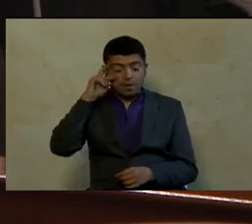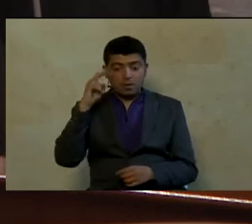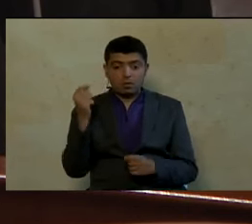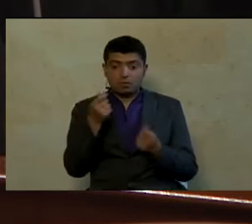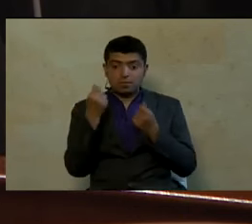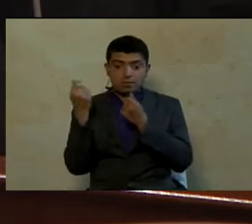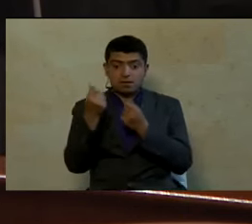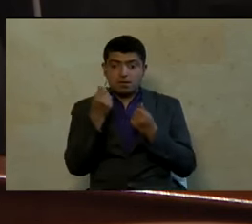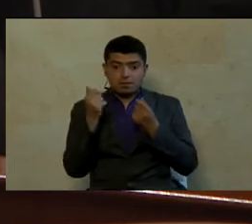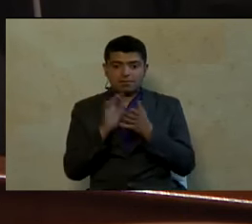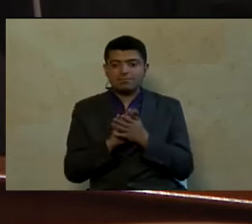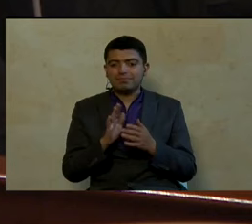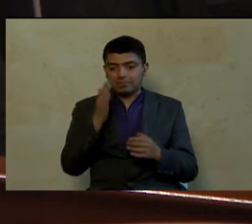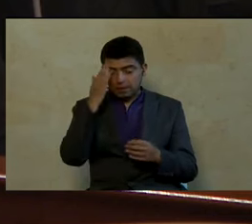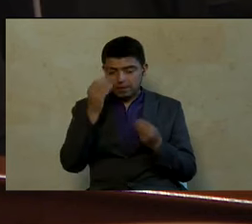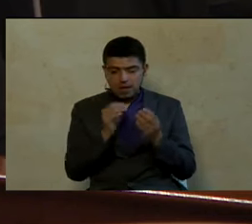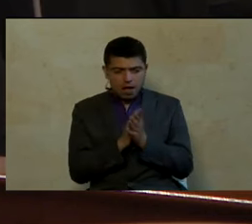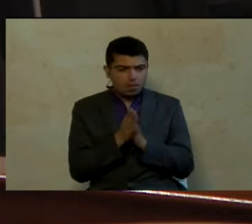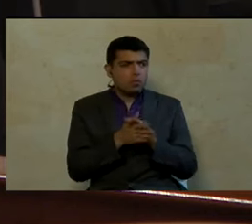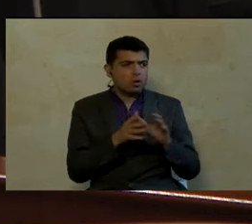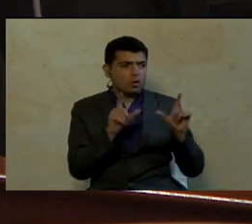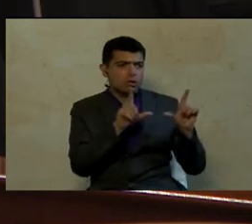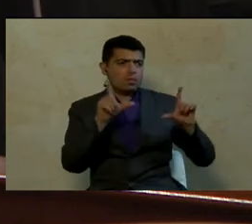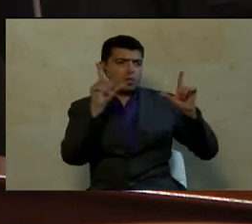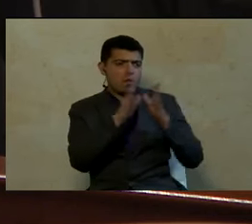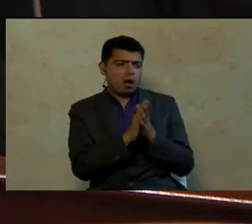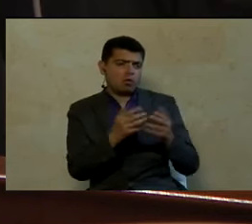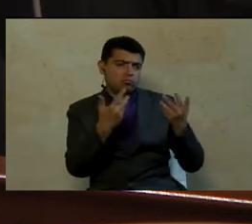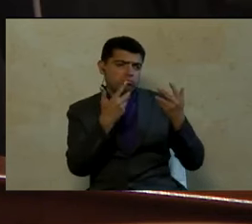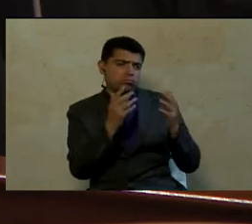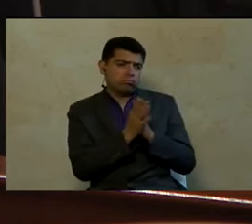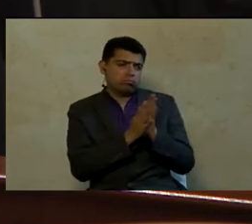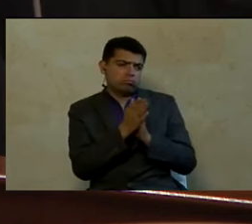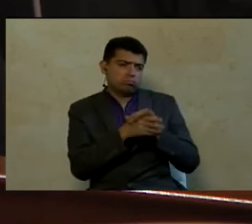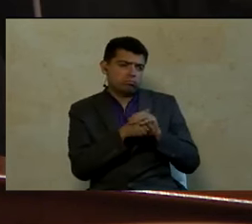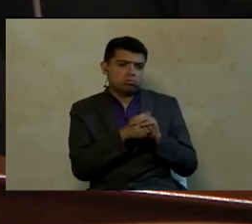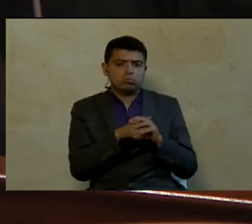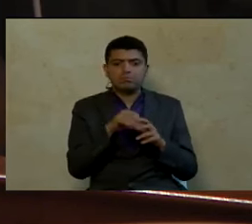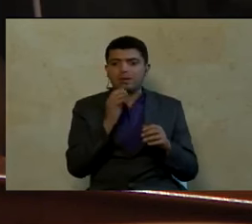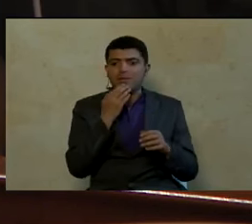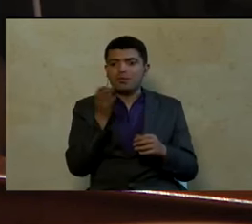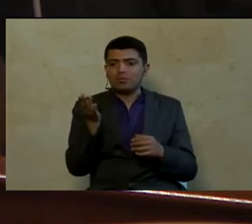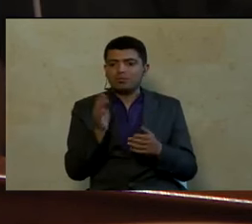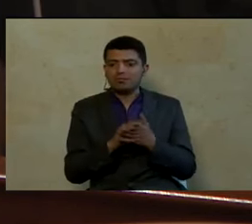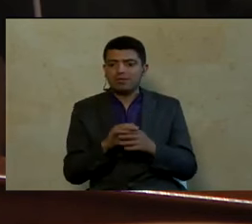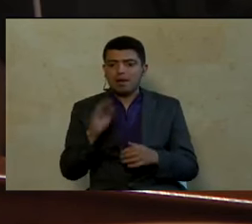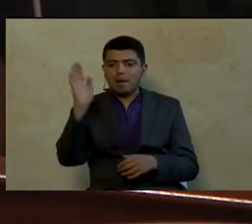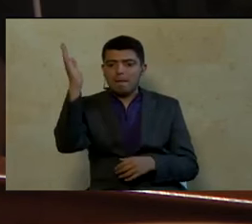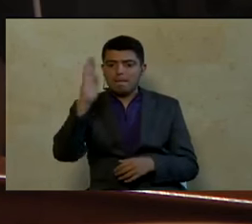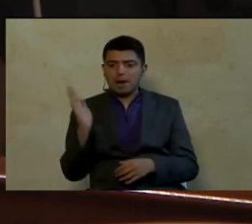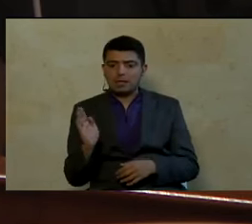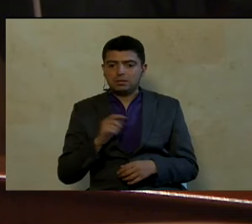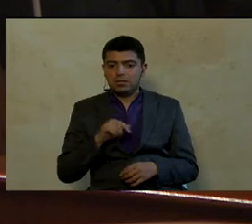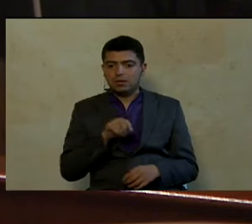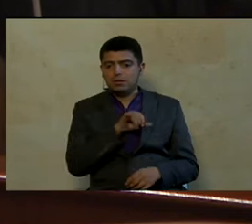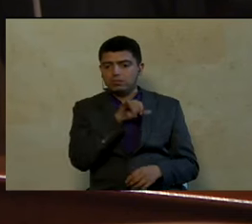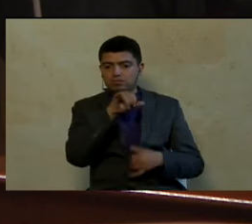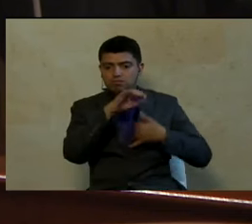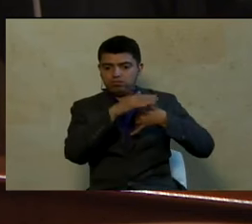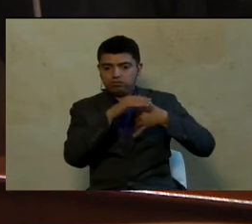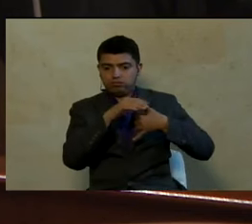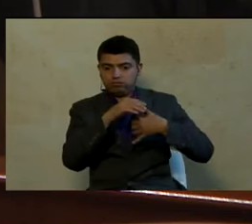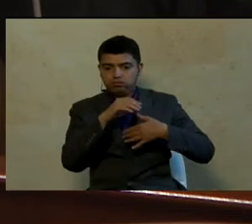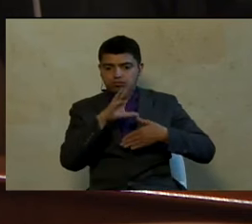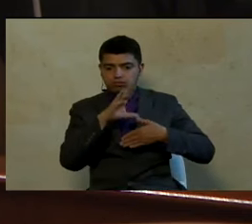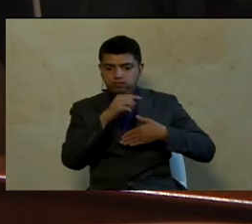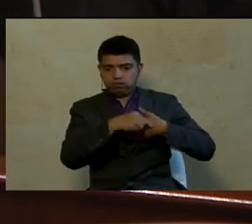buen paseo Río de Janeiro educación no formal si yo hago un curso de un puente de una